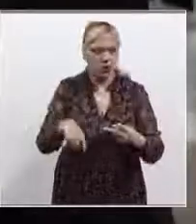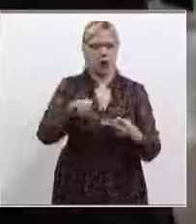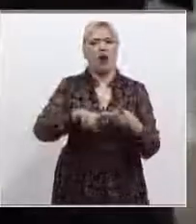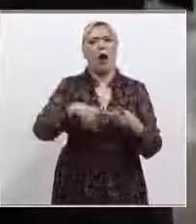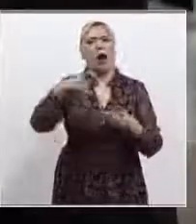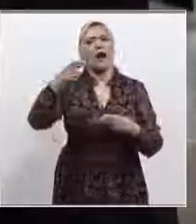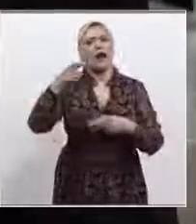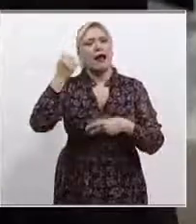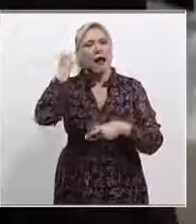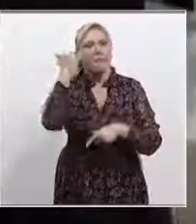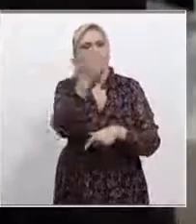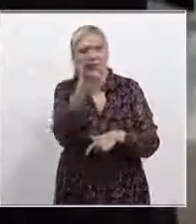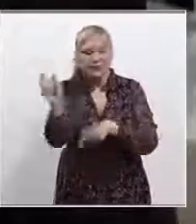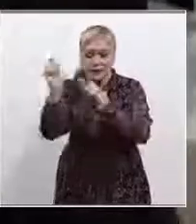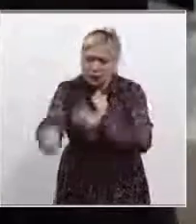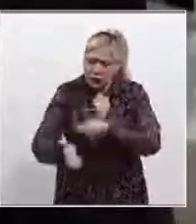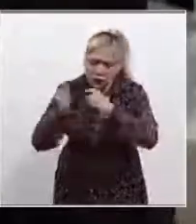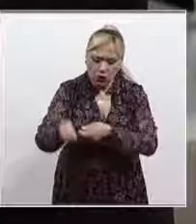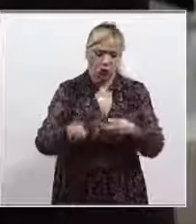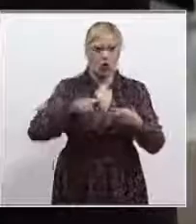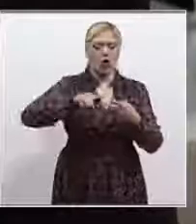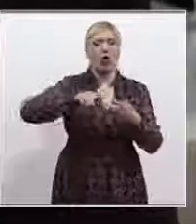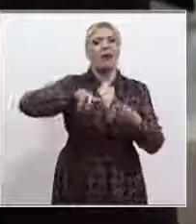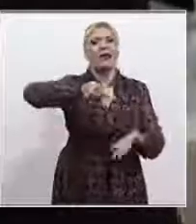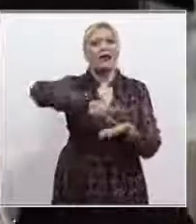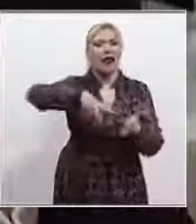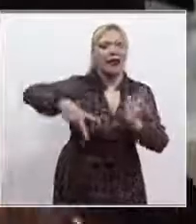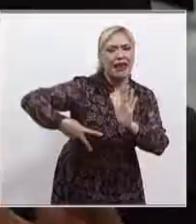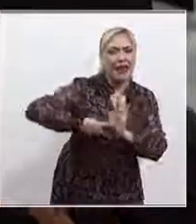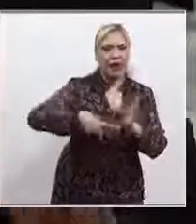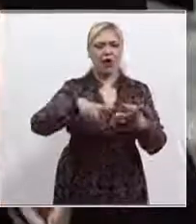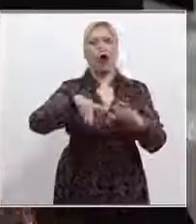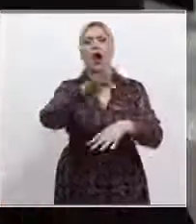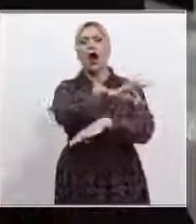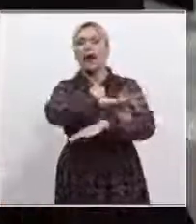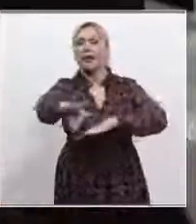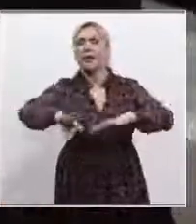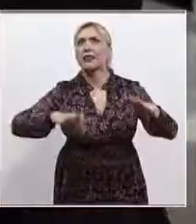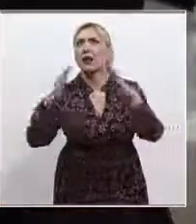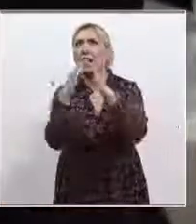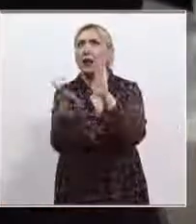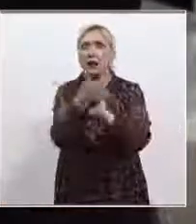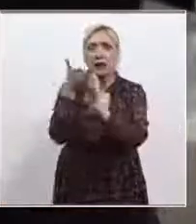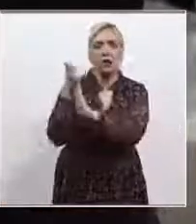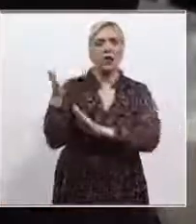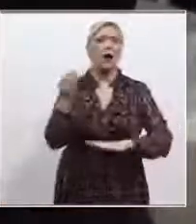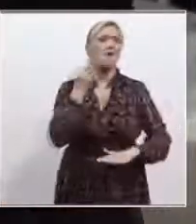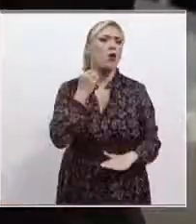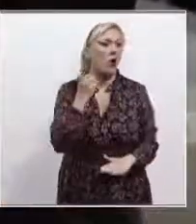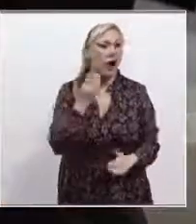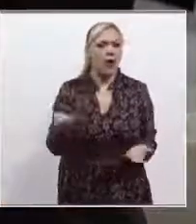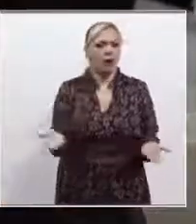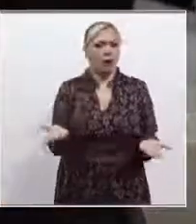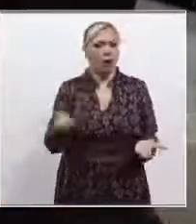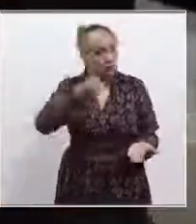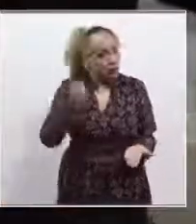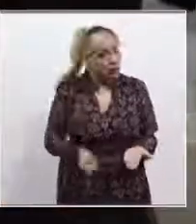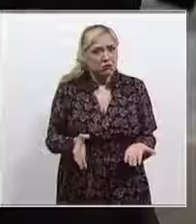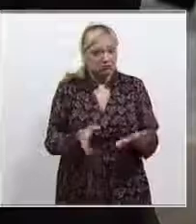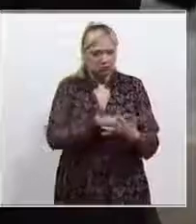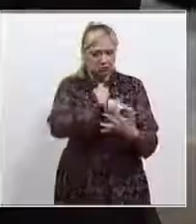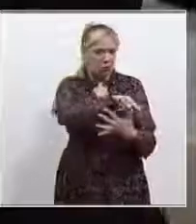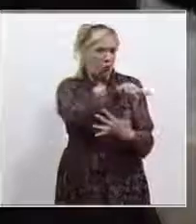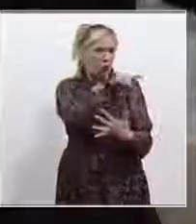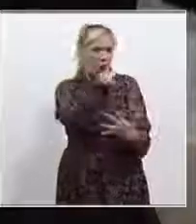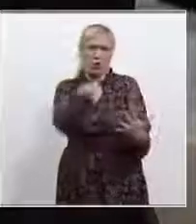sea ingeniero, sea arquitecto, no es necesario ser abogado, si le damos a ellos los medios de conocer la Constitución y sus